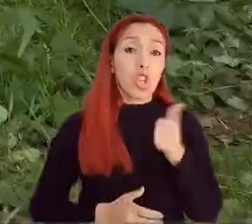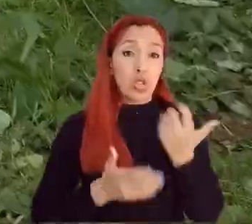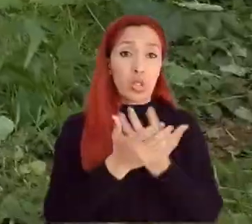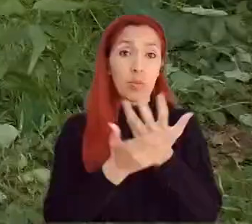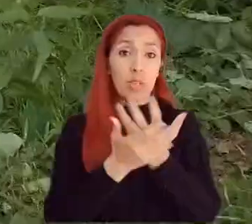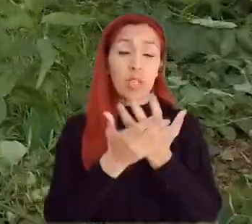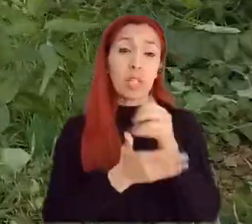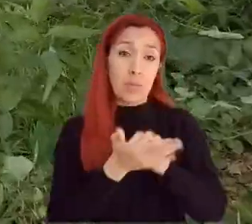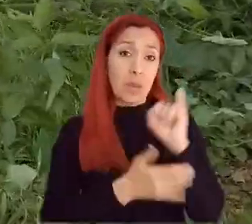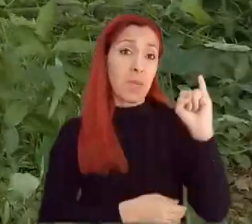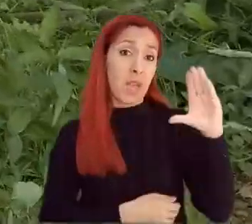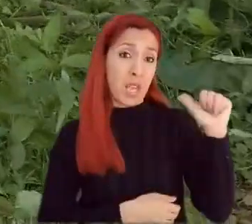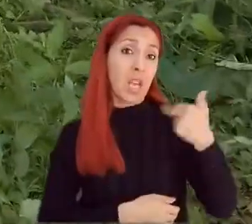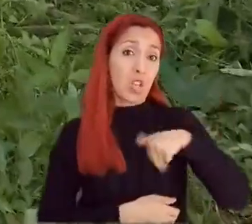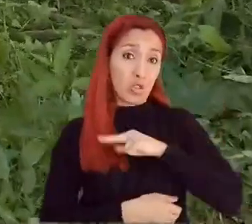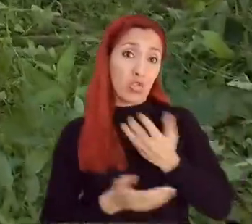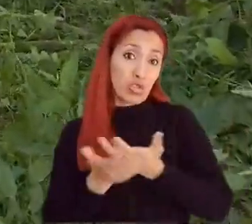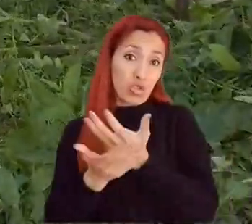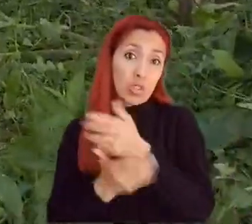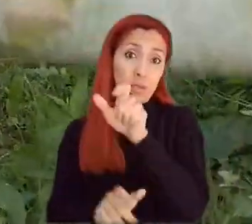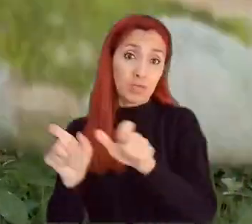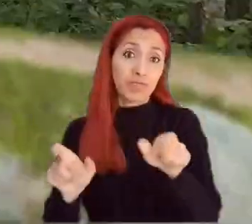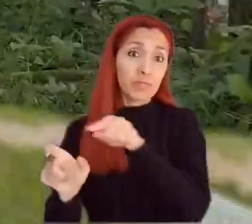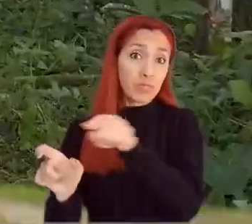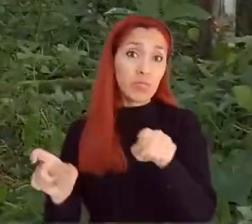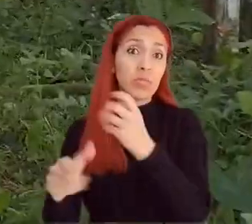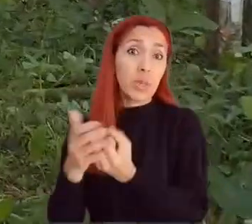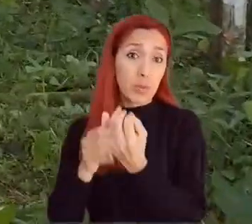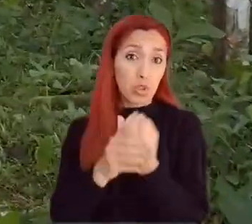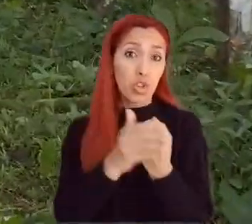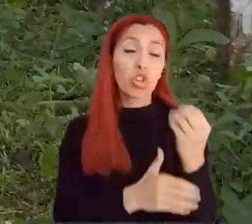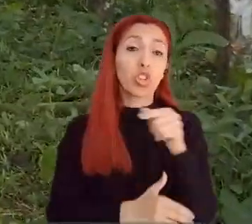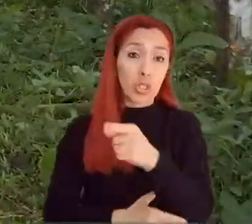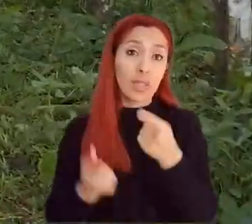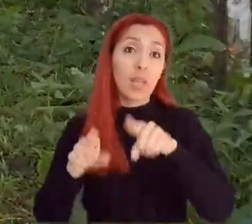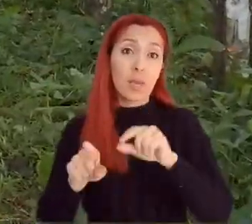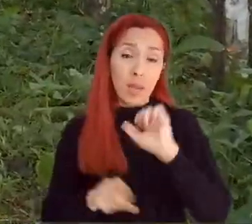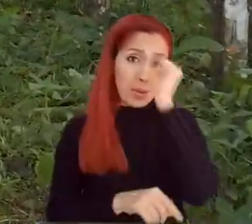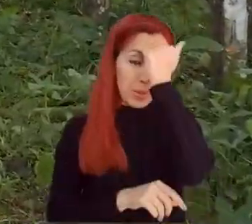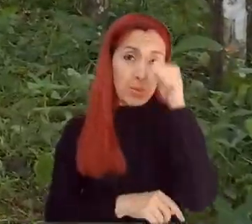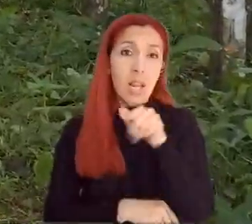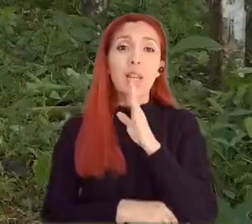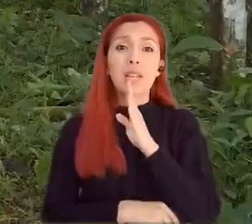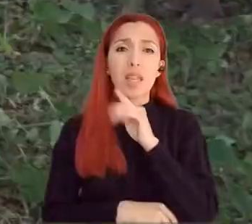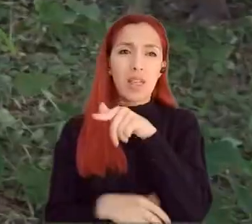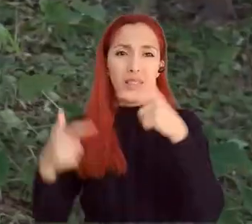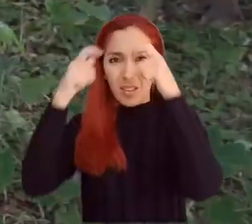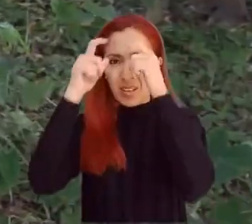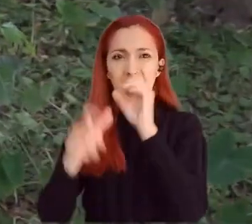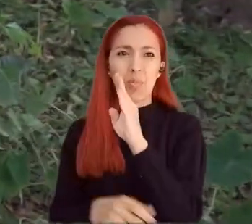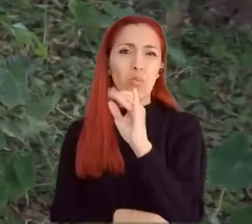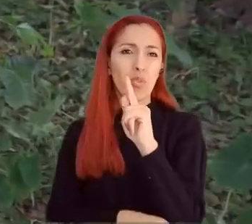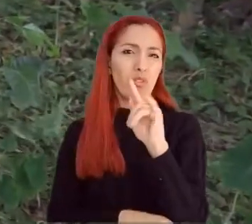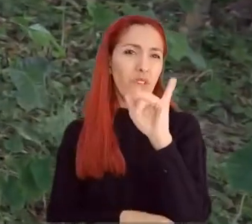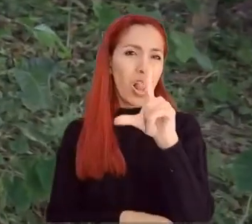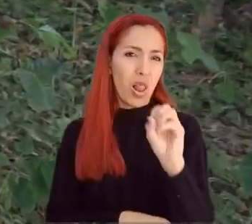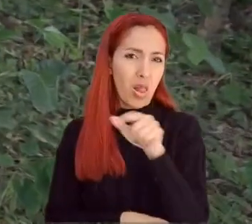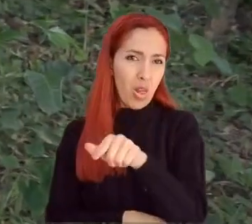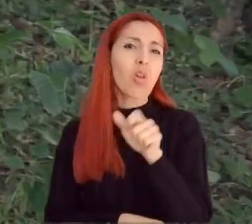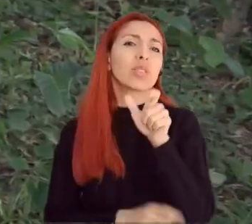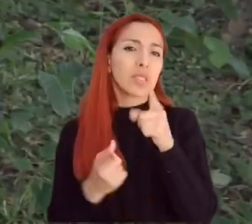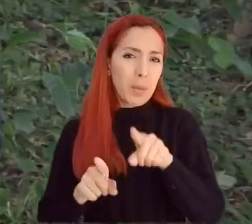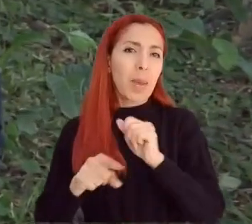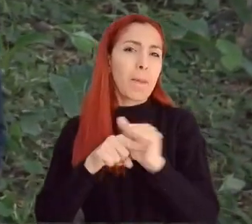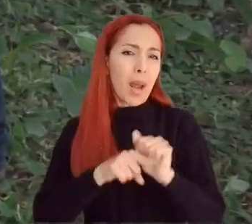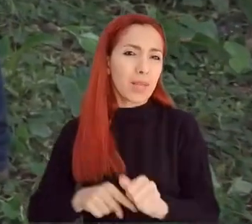Entre otras recomendaciones que como ICA hacemos aquí a los productores y en este caso predio bufalino, pues enfocados hacia buenas